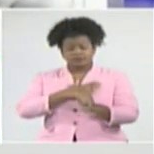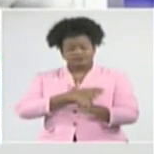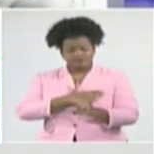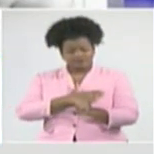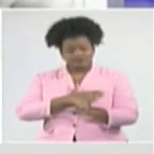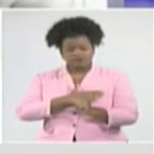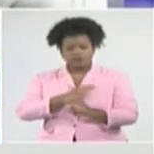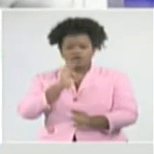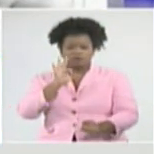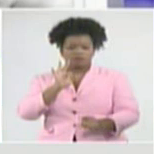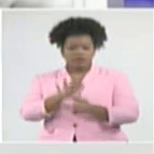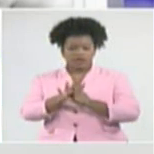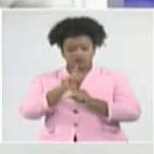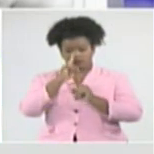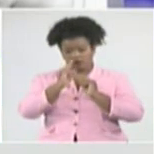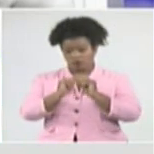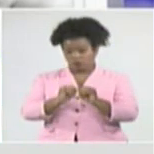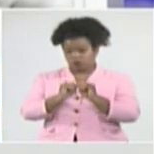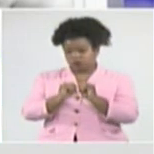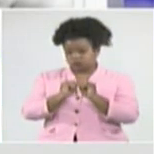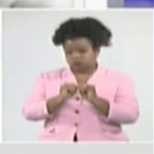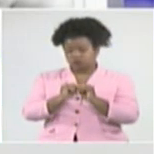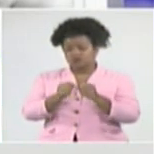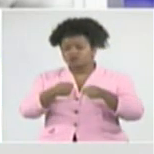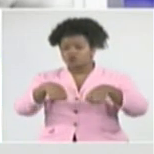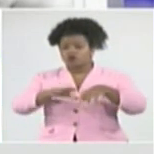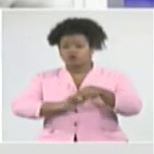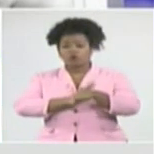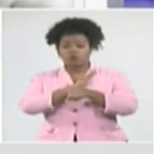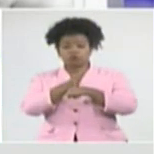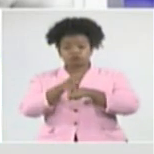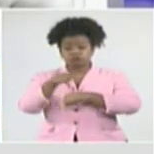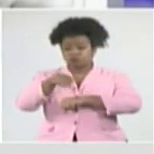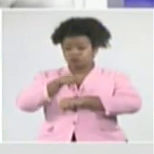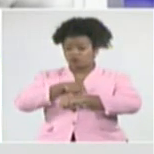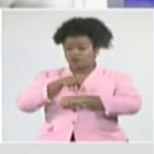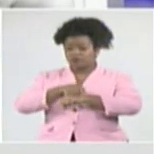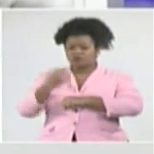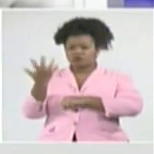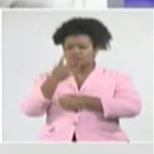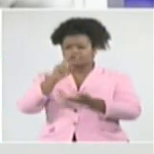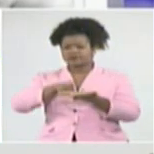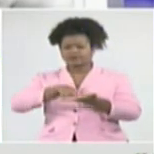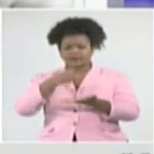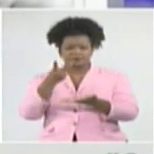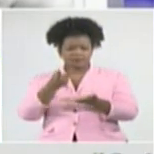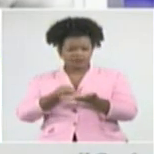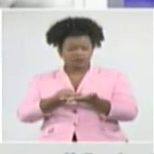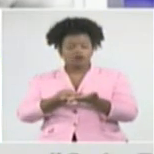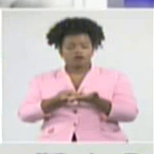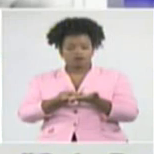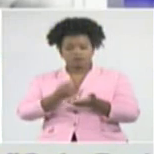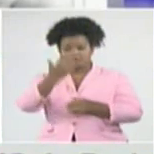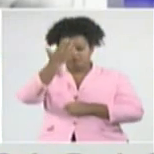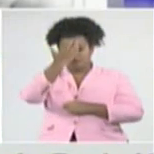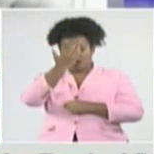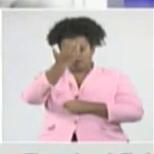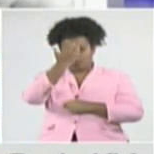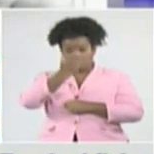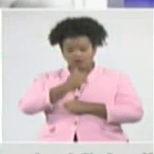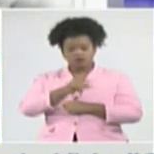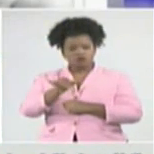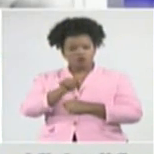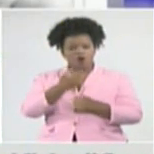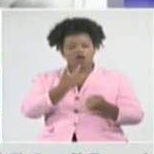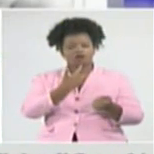la situación epidemiológica en la nación. Nos acompañará en el primer momento la intérprete de lengua de señas, Maday Pérez, y doy la bienvenida, como